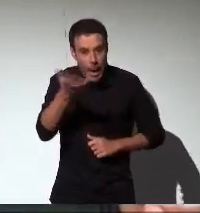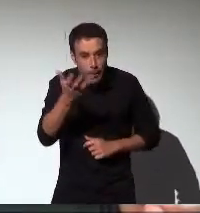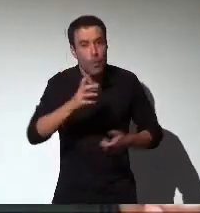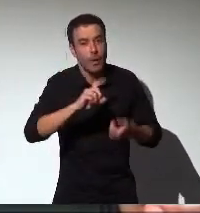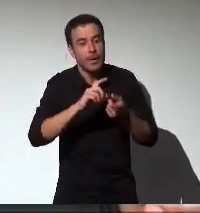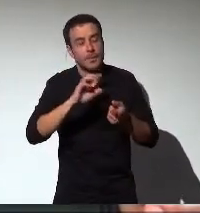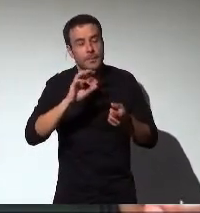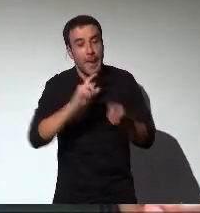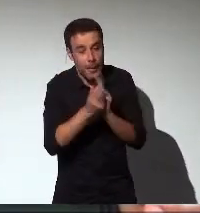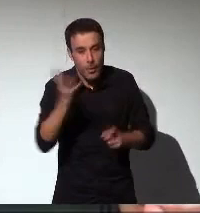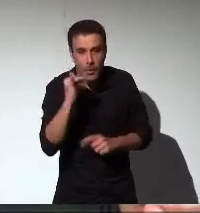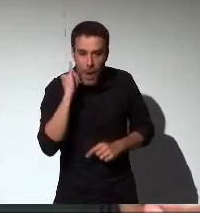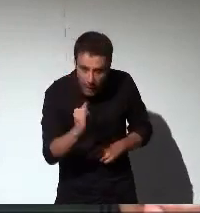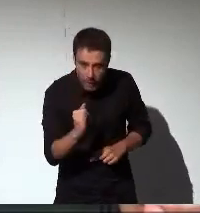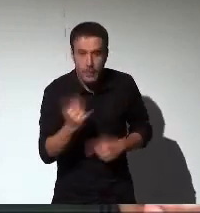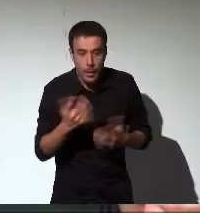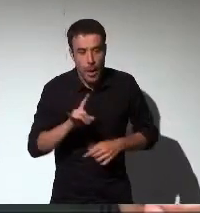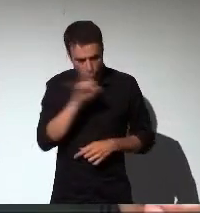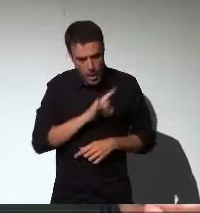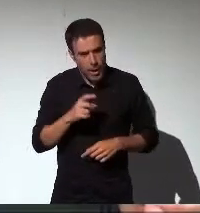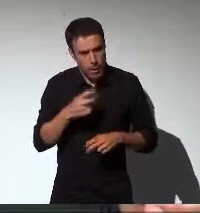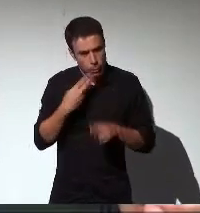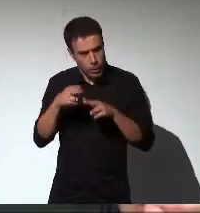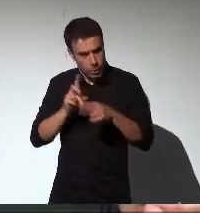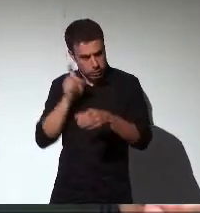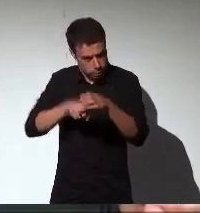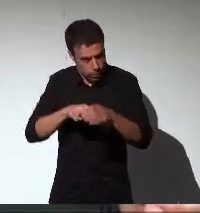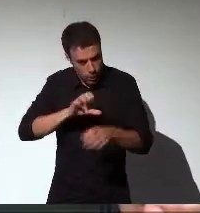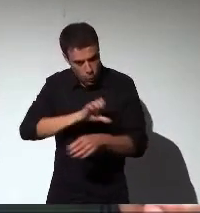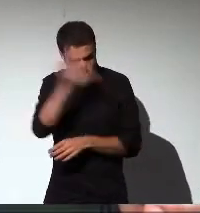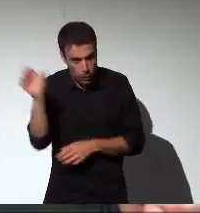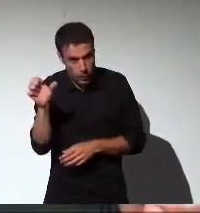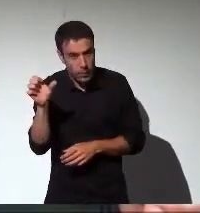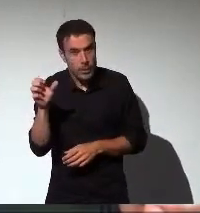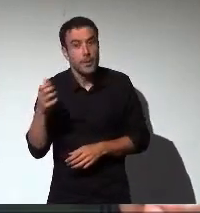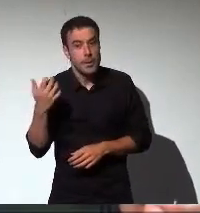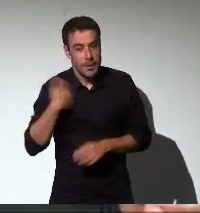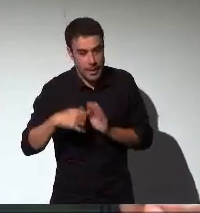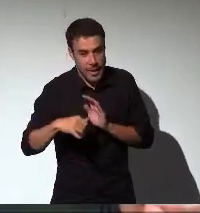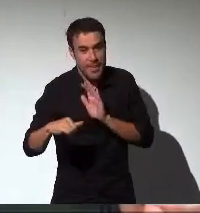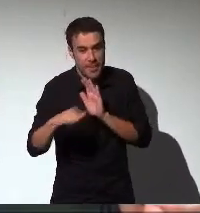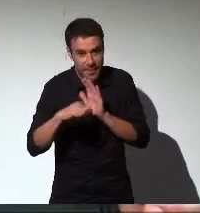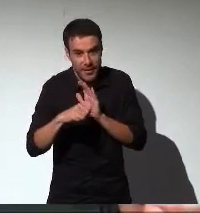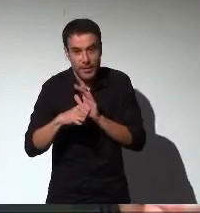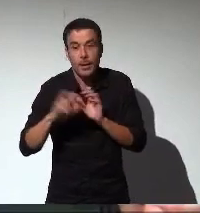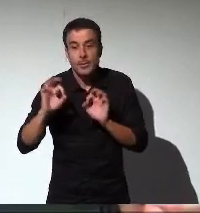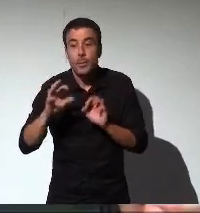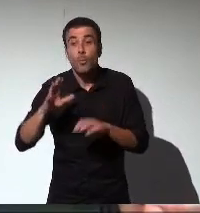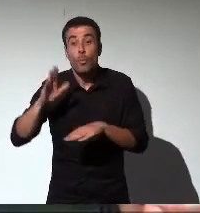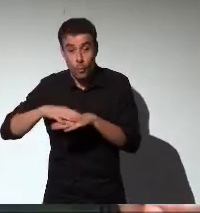que políticamente es Europa, está en la puerta de uno de los principales focos de migración